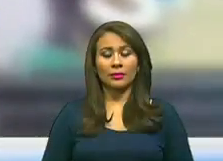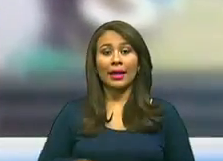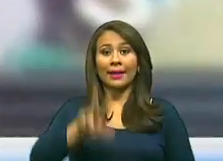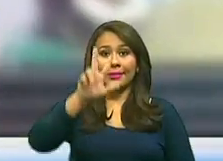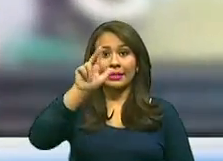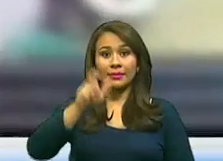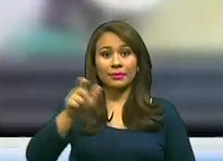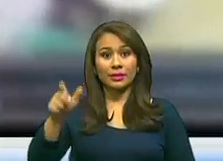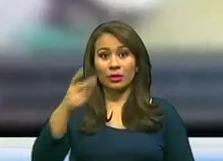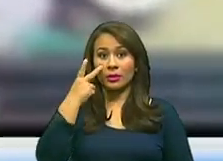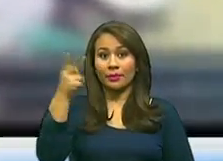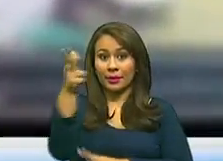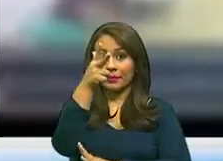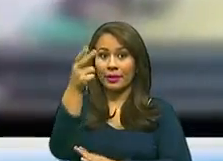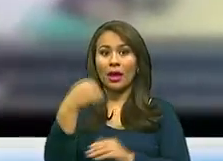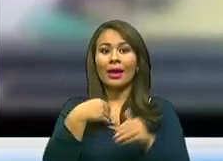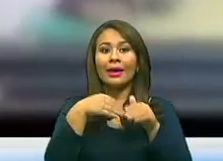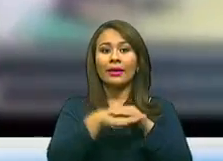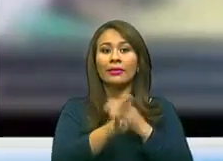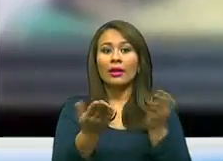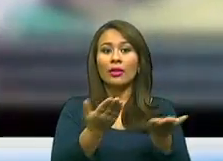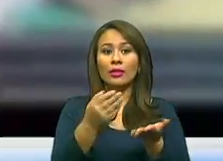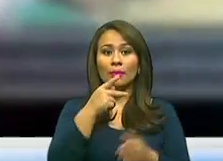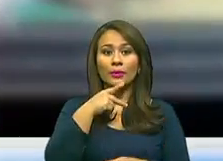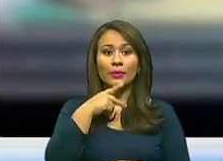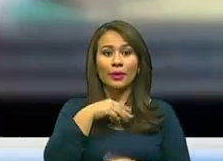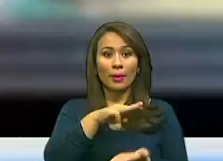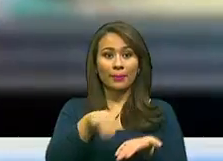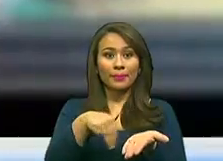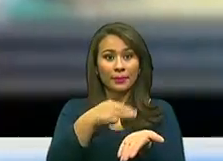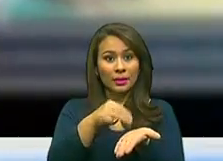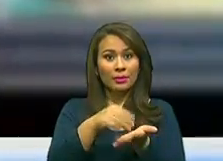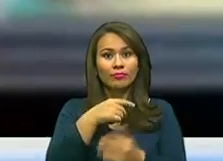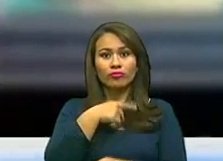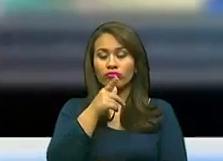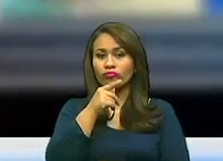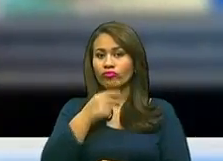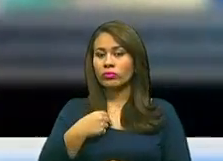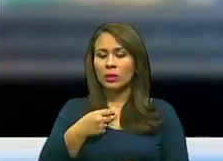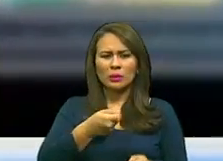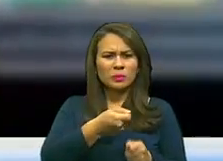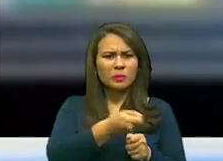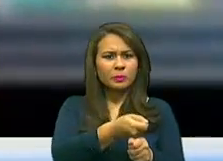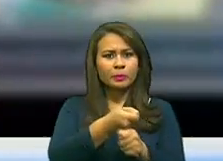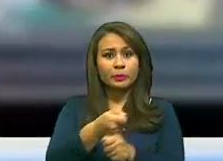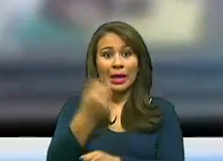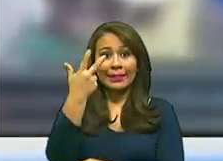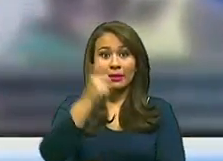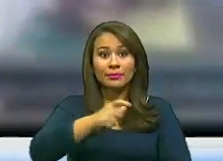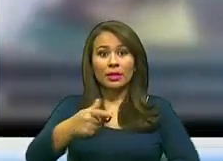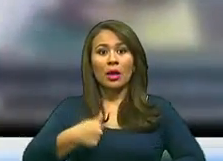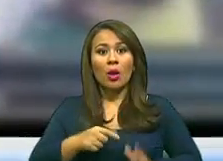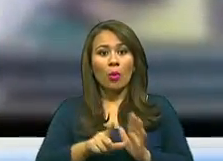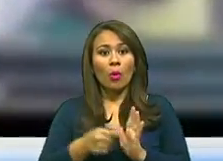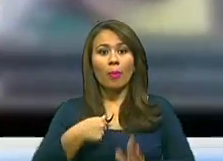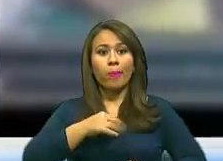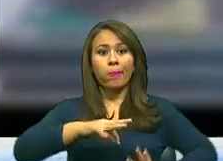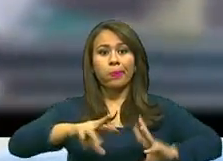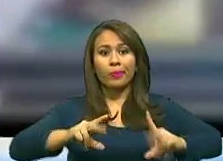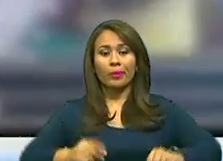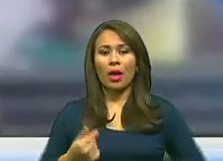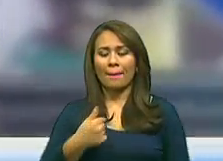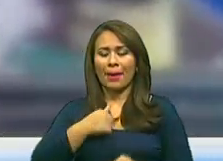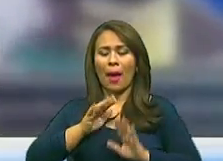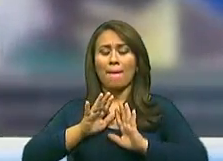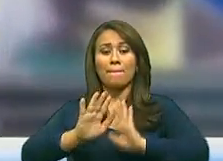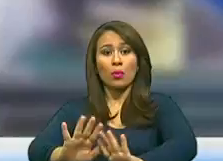en la capital manabita, someten a sus propietarios y dan rienda suelta a su sed delictiva. Me empujaron hasta